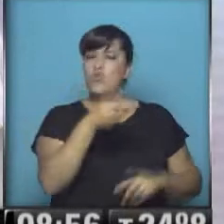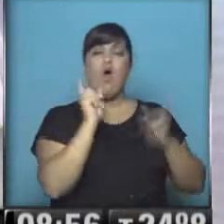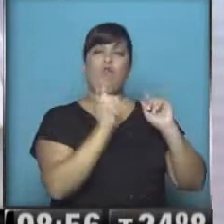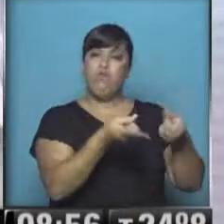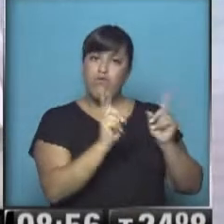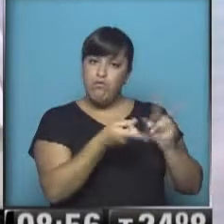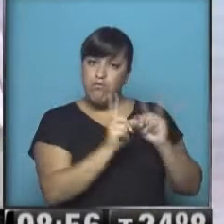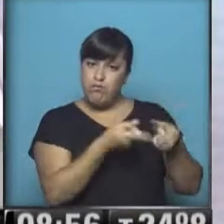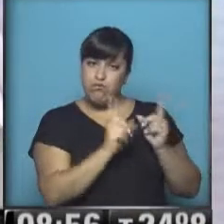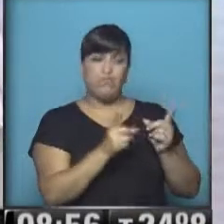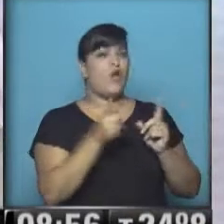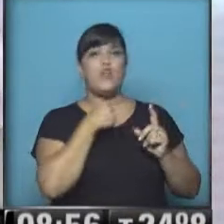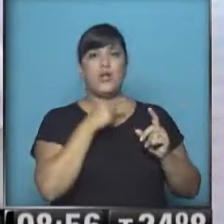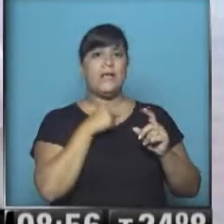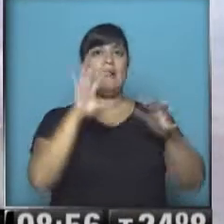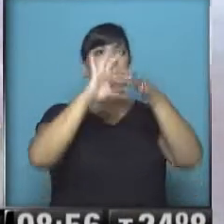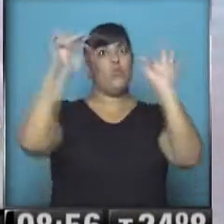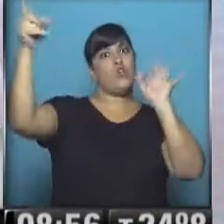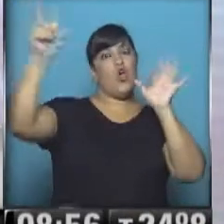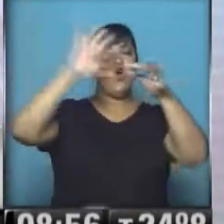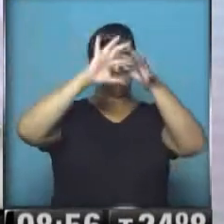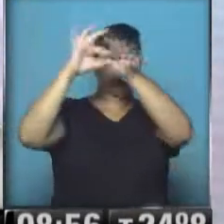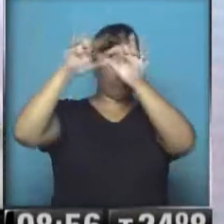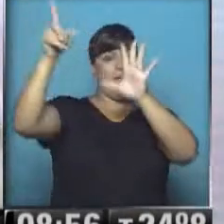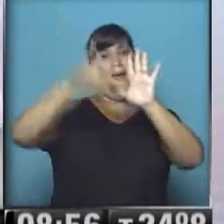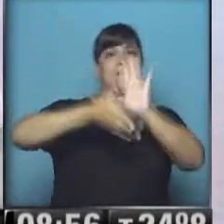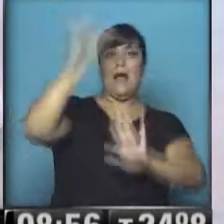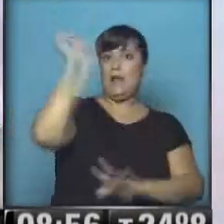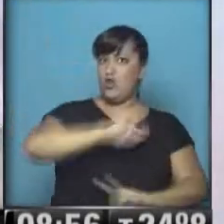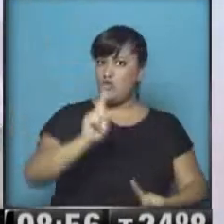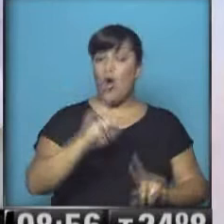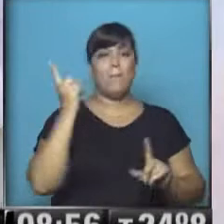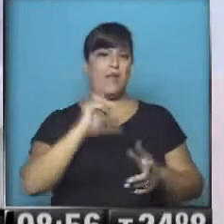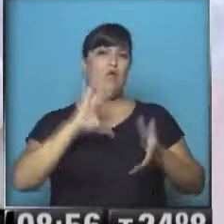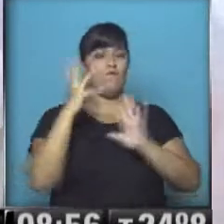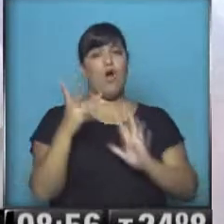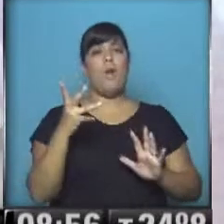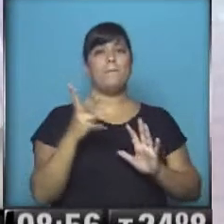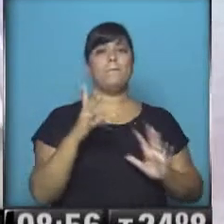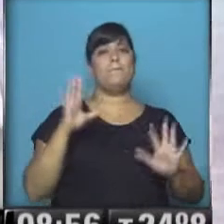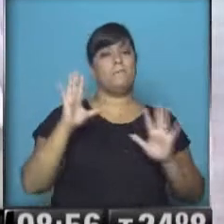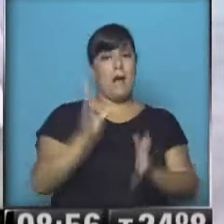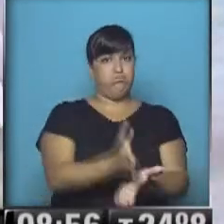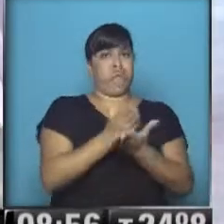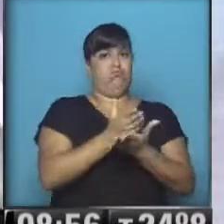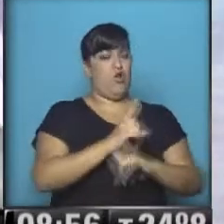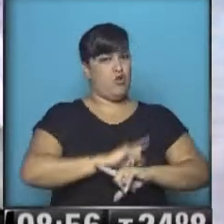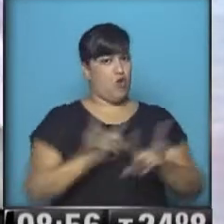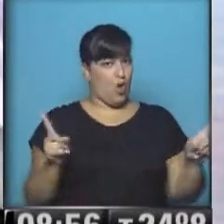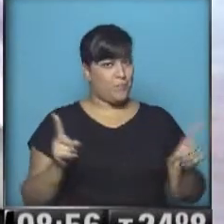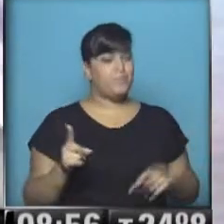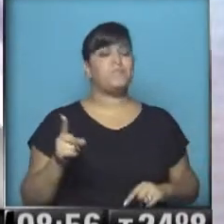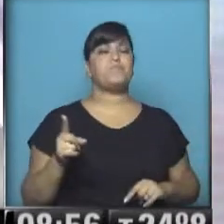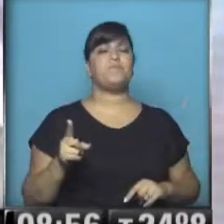política del euro no salir de la unión europea pero dijo pero si unos planes de autoridad austeridad la respuesta recién que